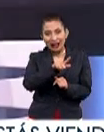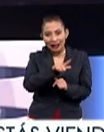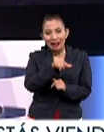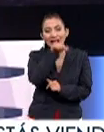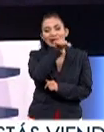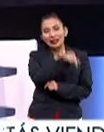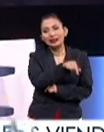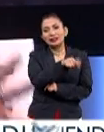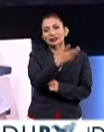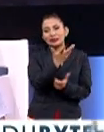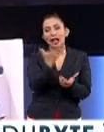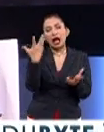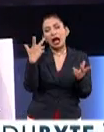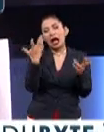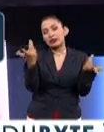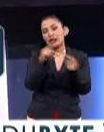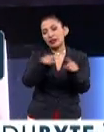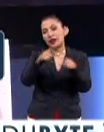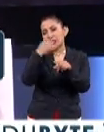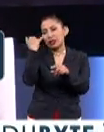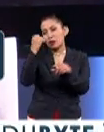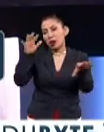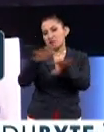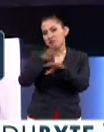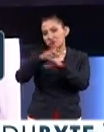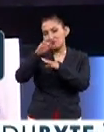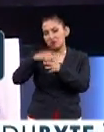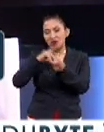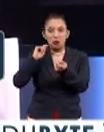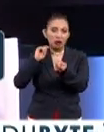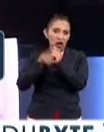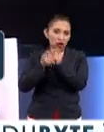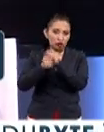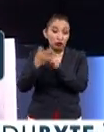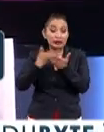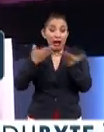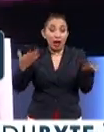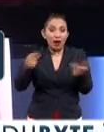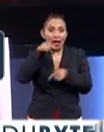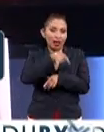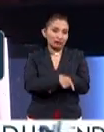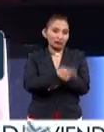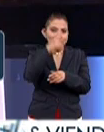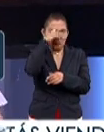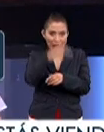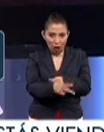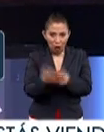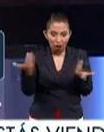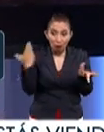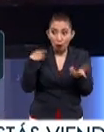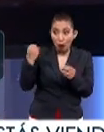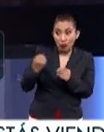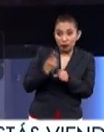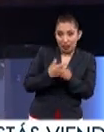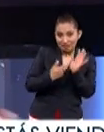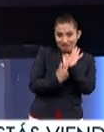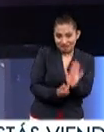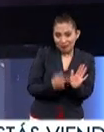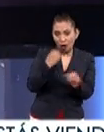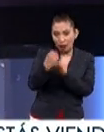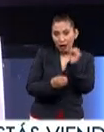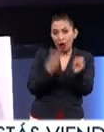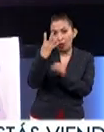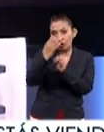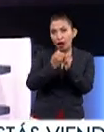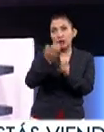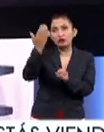uh-huh, y se ha hecho en diferentes idiomas. Y ahora pues le toca a México la oportunidad de presentar este trabajo. Se presentó